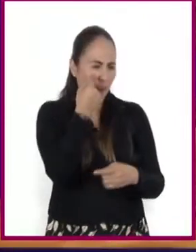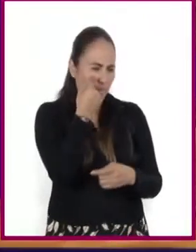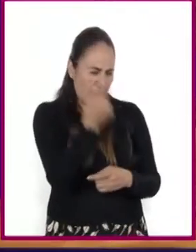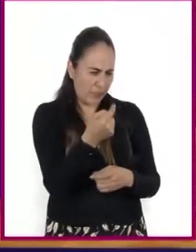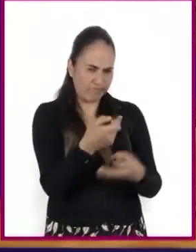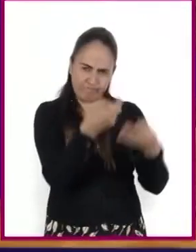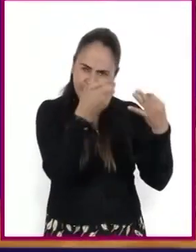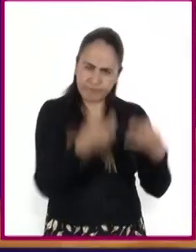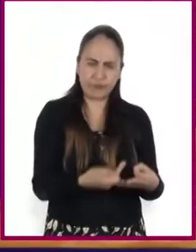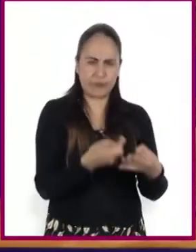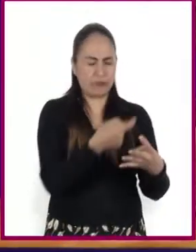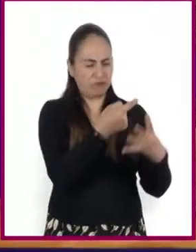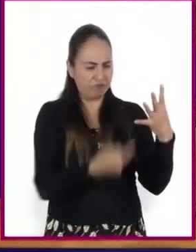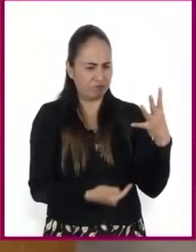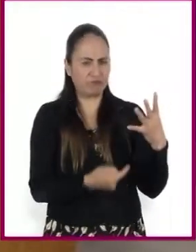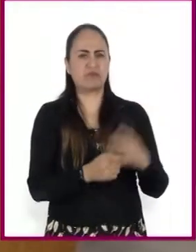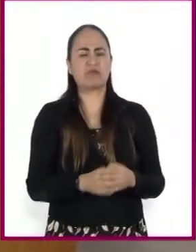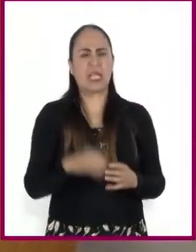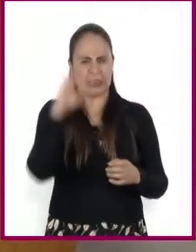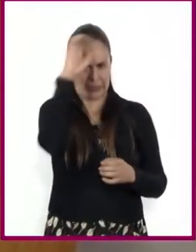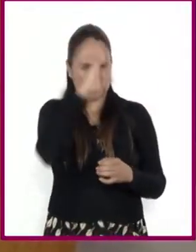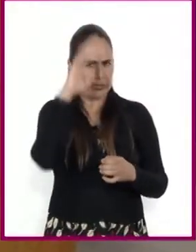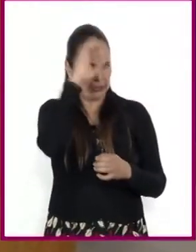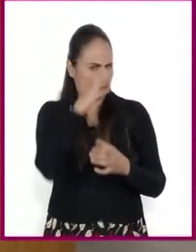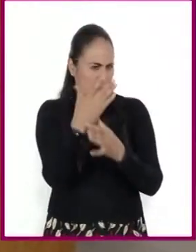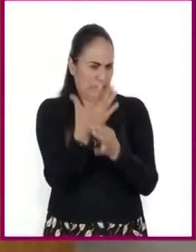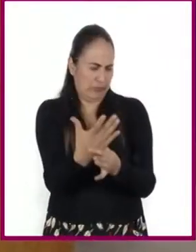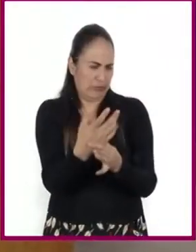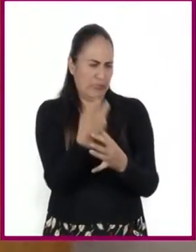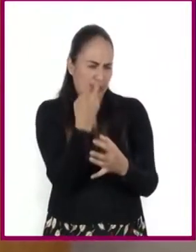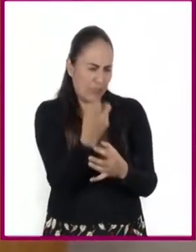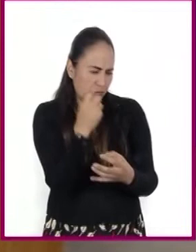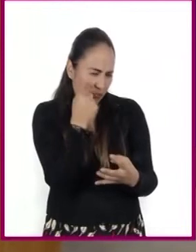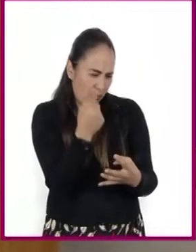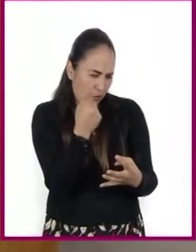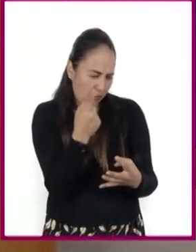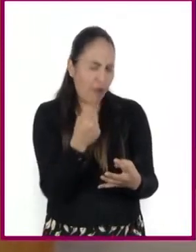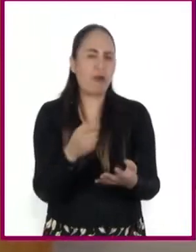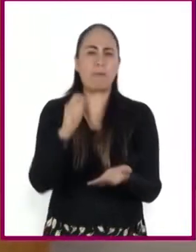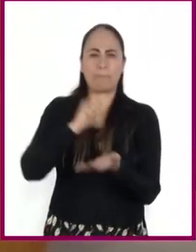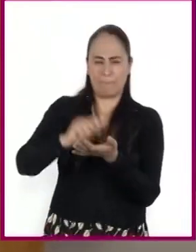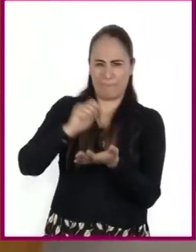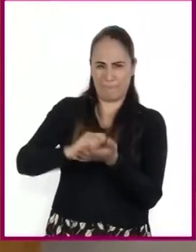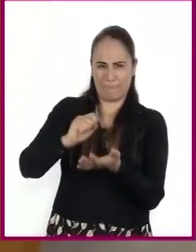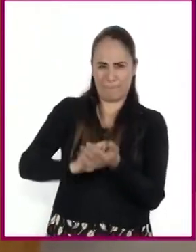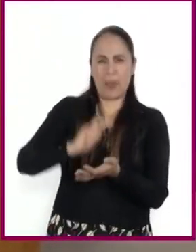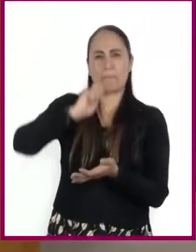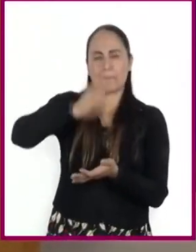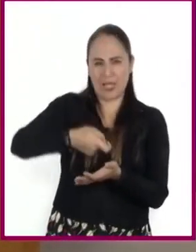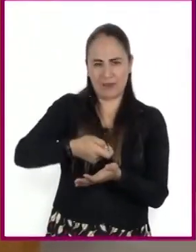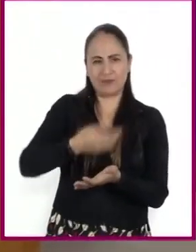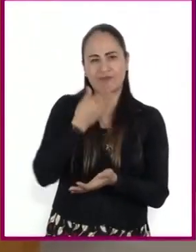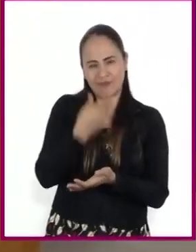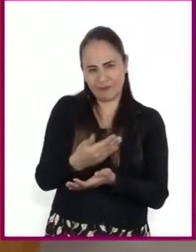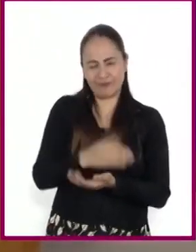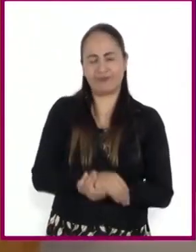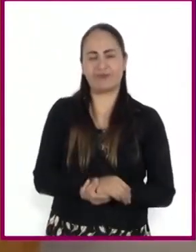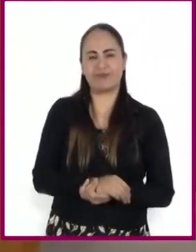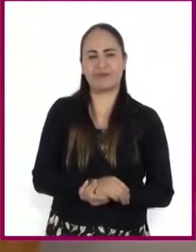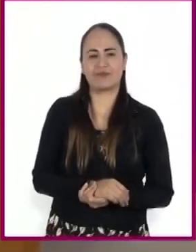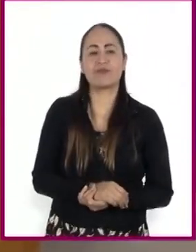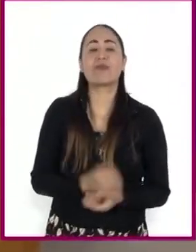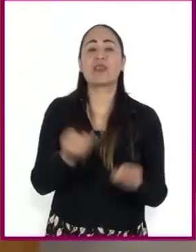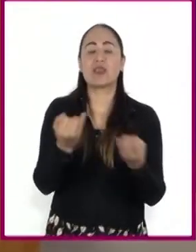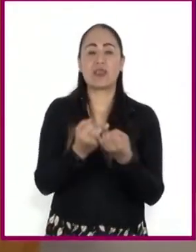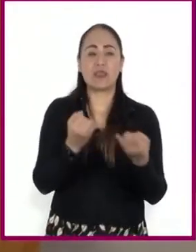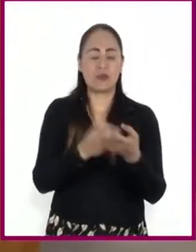podríamos denominar como científicas. Así es. De igual forma, las siguientes características que enlista